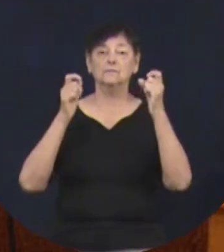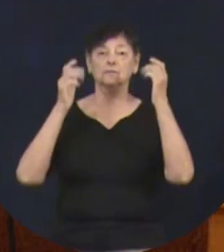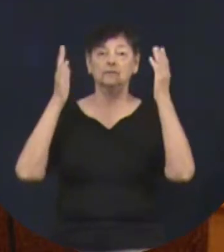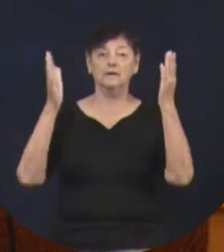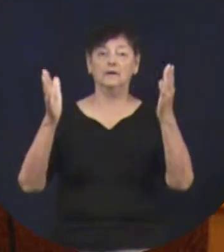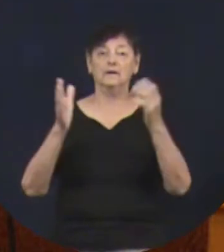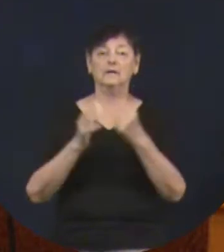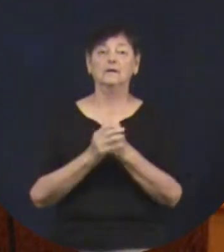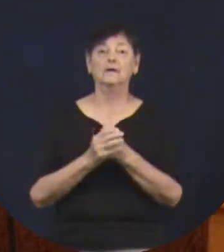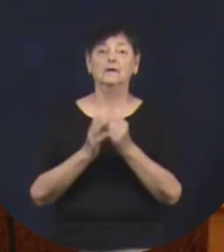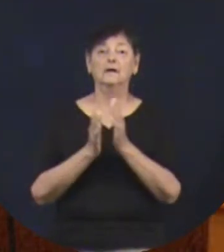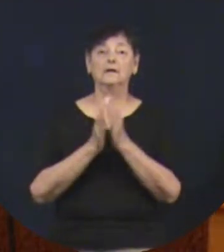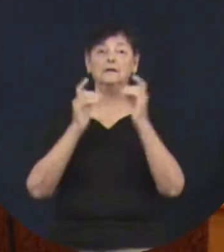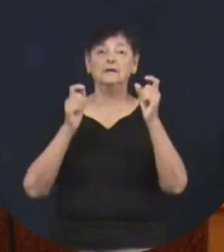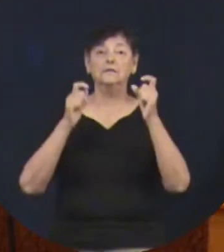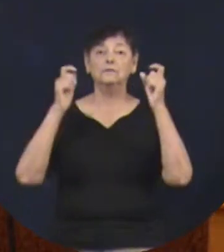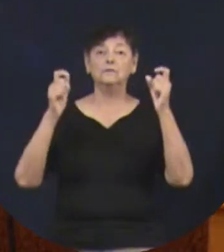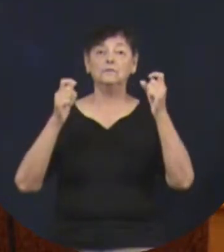aleluya,